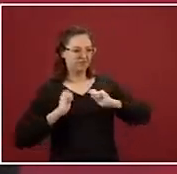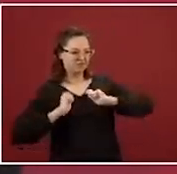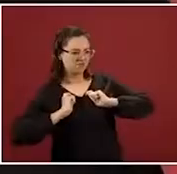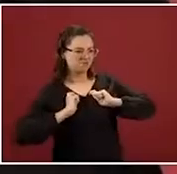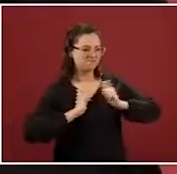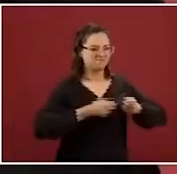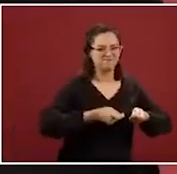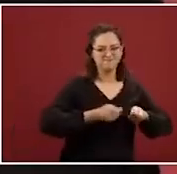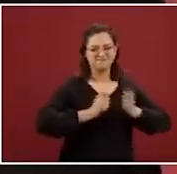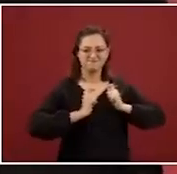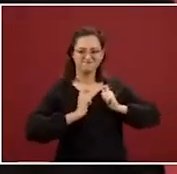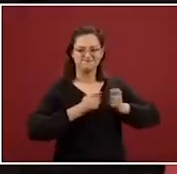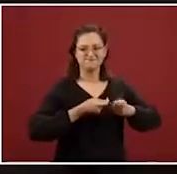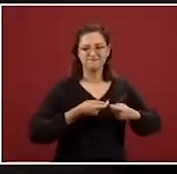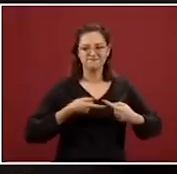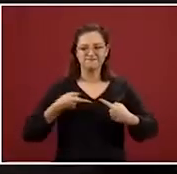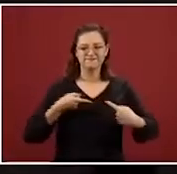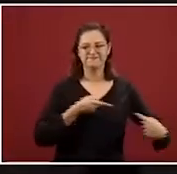Dos